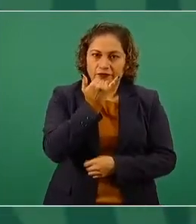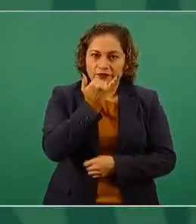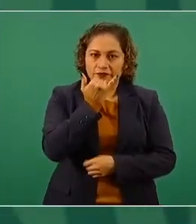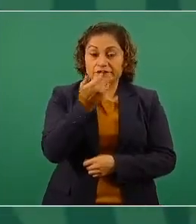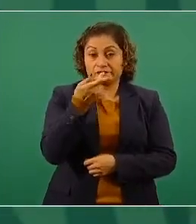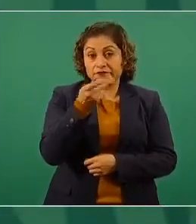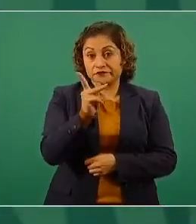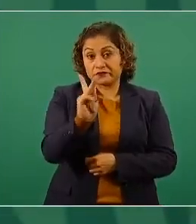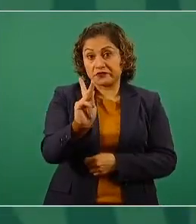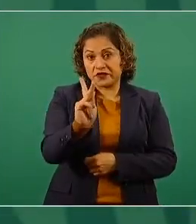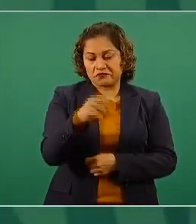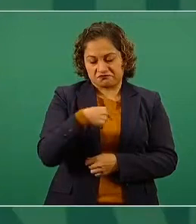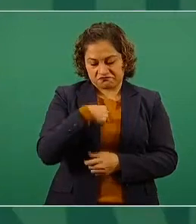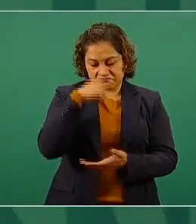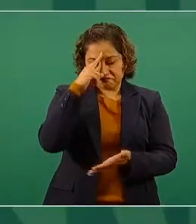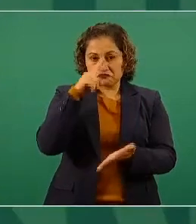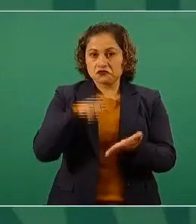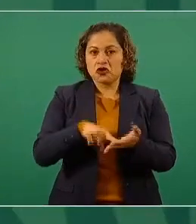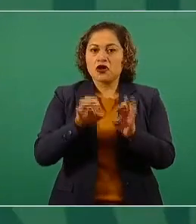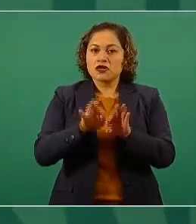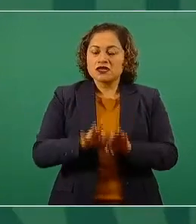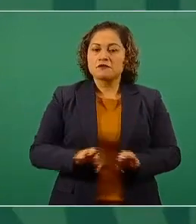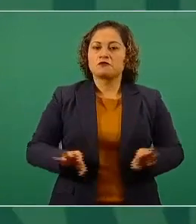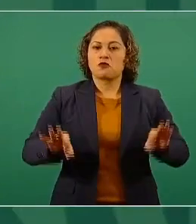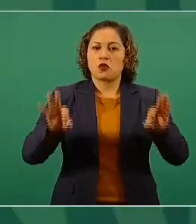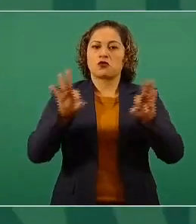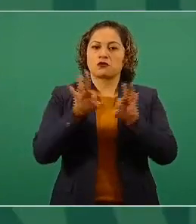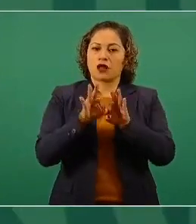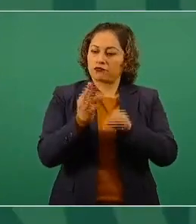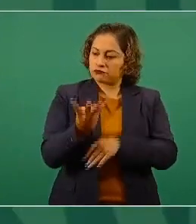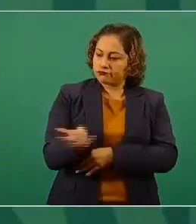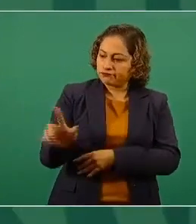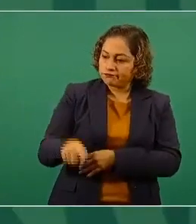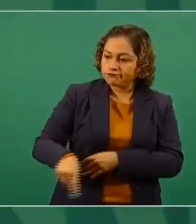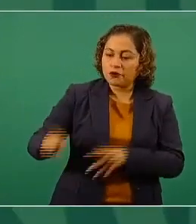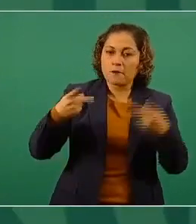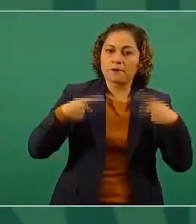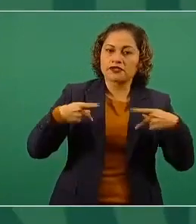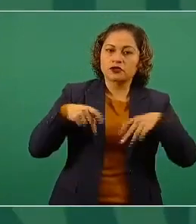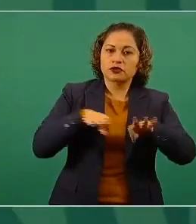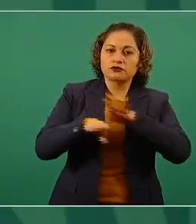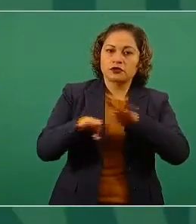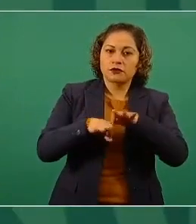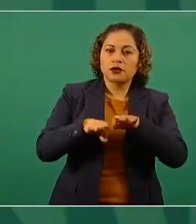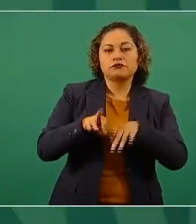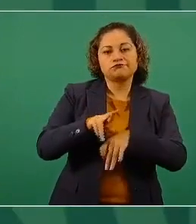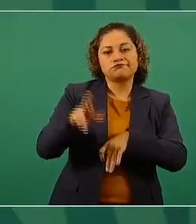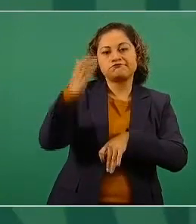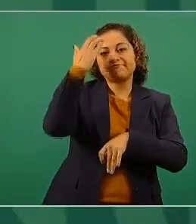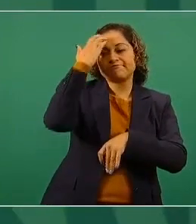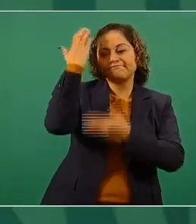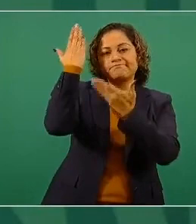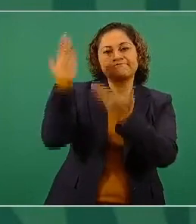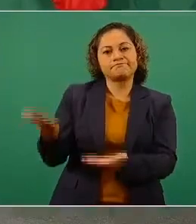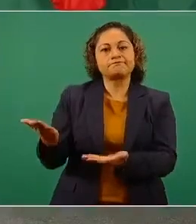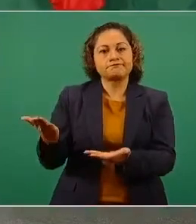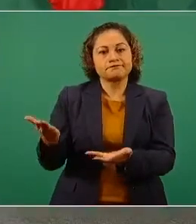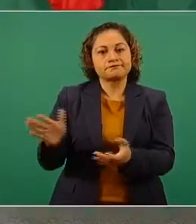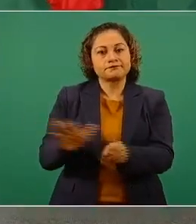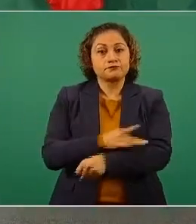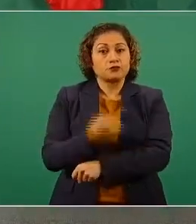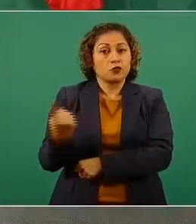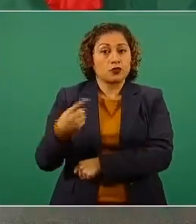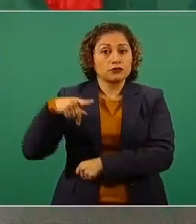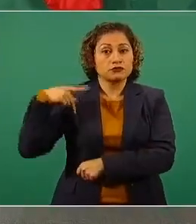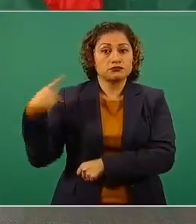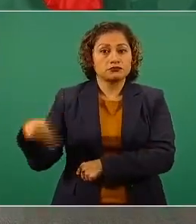pero es importante que se reconozca lo que hacen los mexicanos, la capacidad